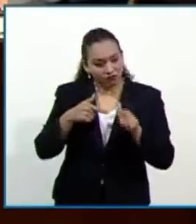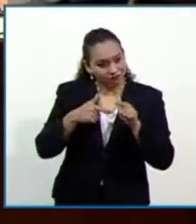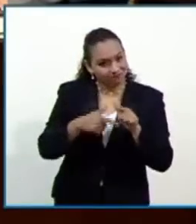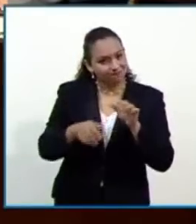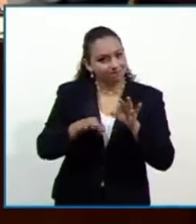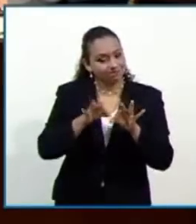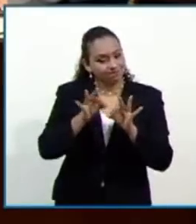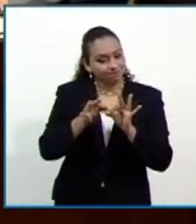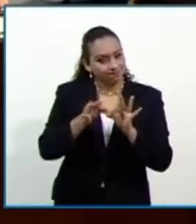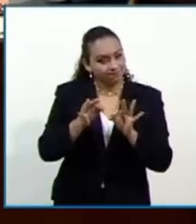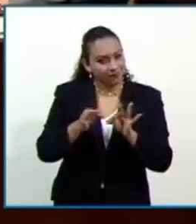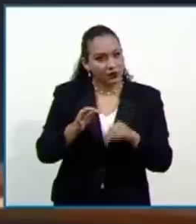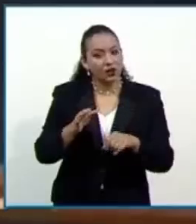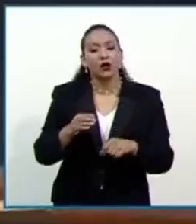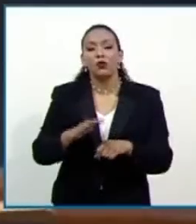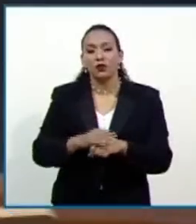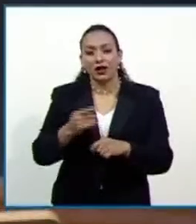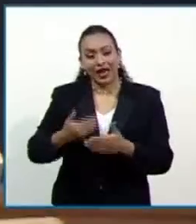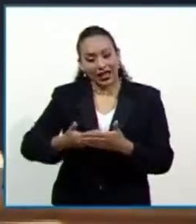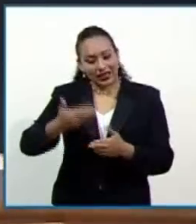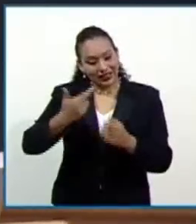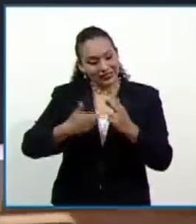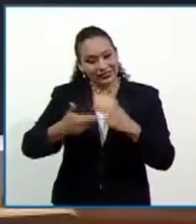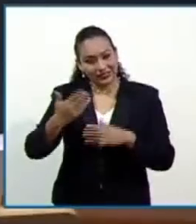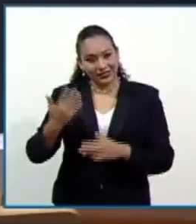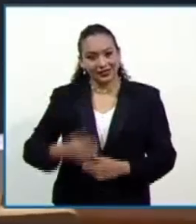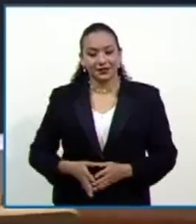aspectos precisados en la resolución originaria.